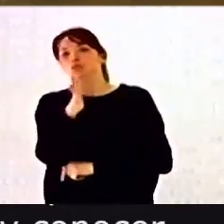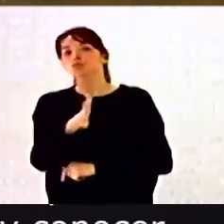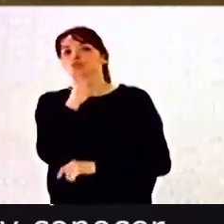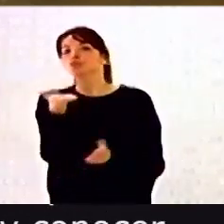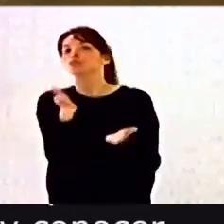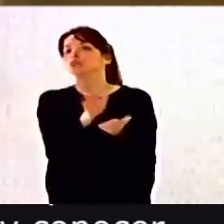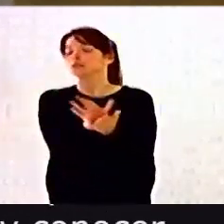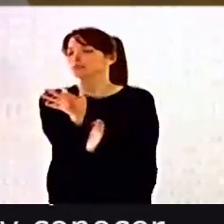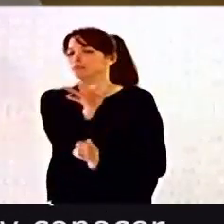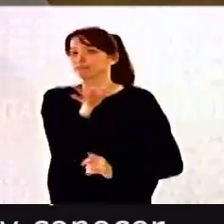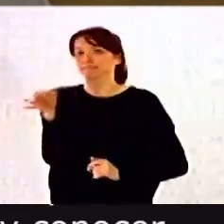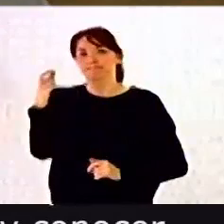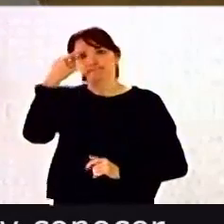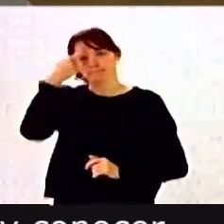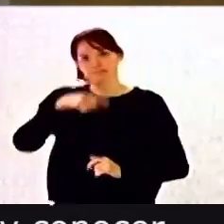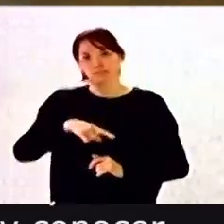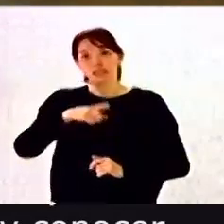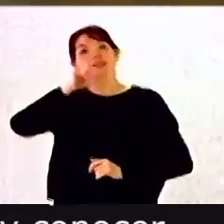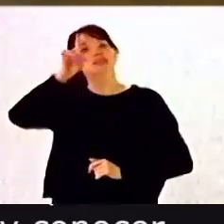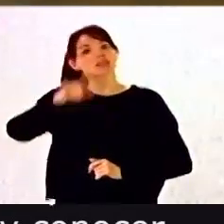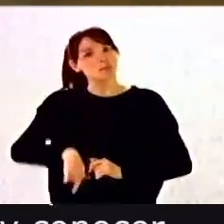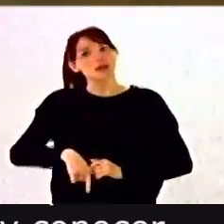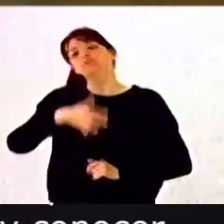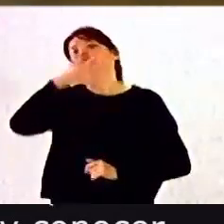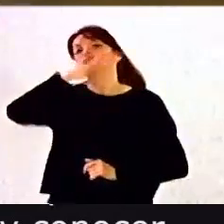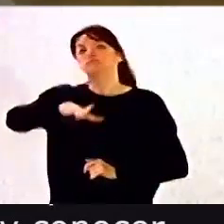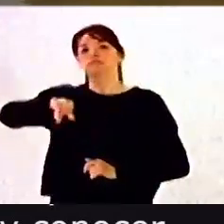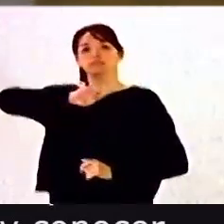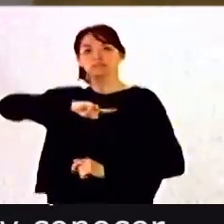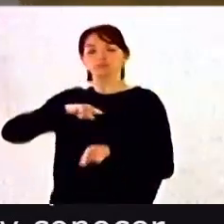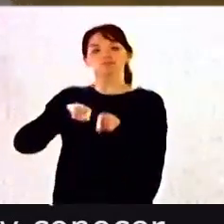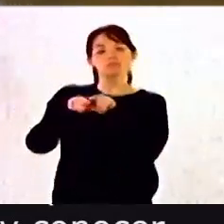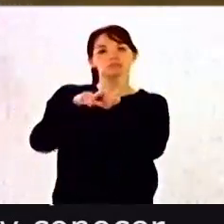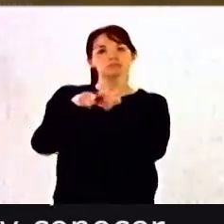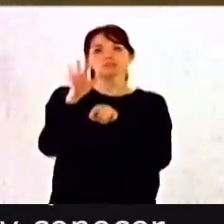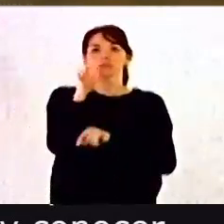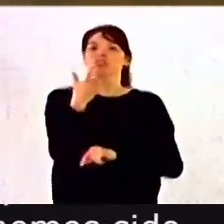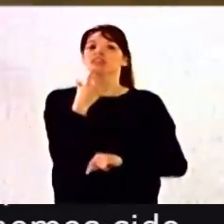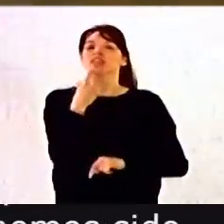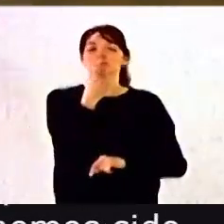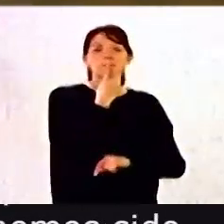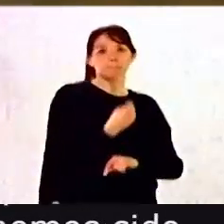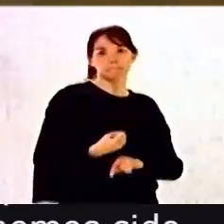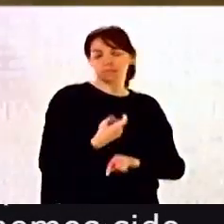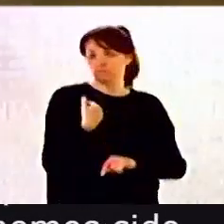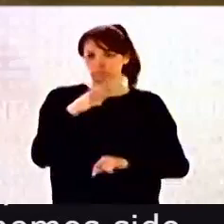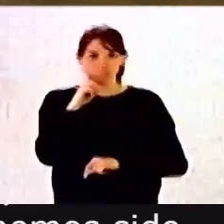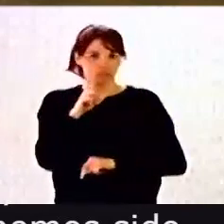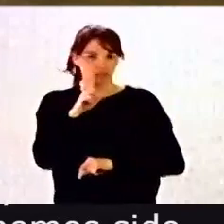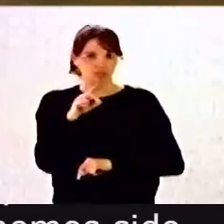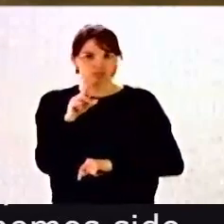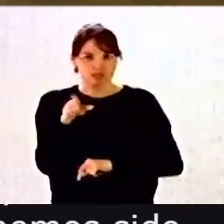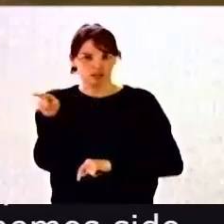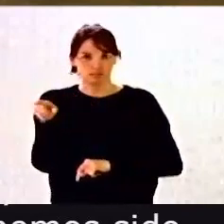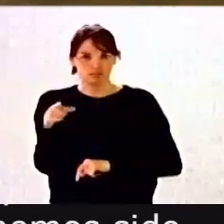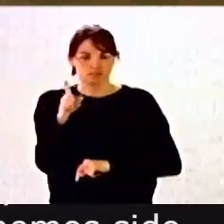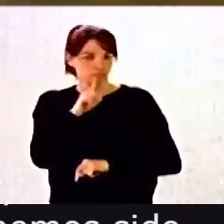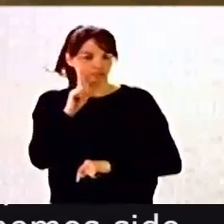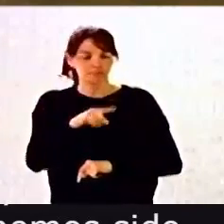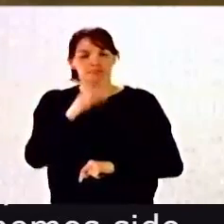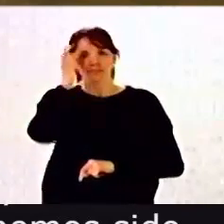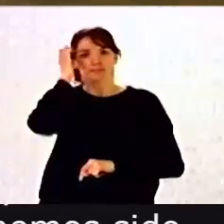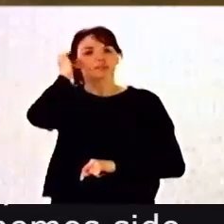fallecimientos, que también hemos sido acusados porque estábamos ocultando esa información y ya ve que no es mentira, y ya ve que es mentira,